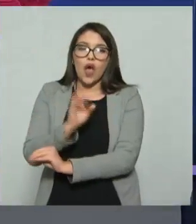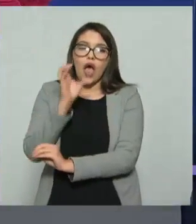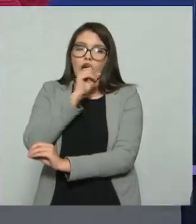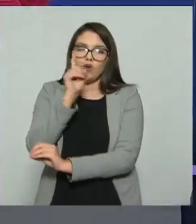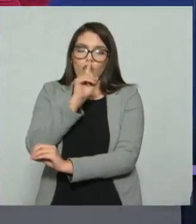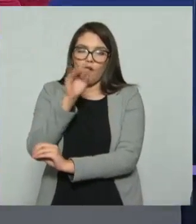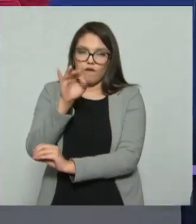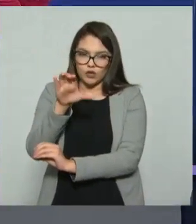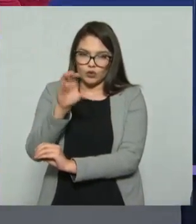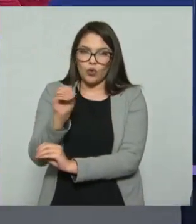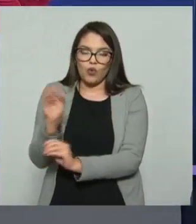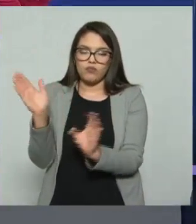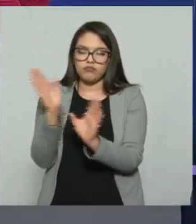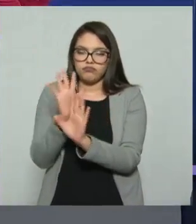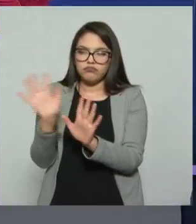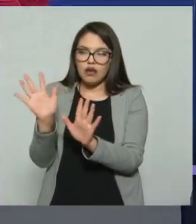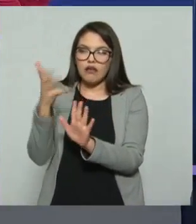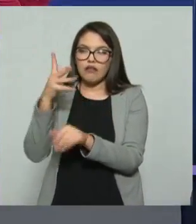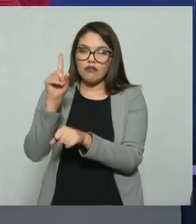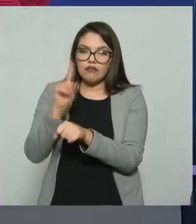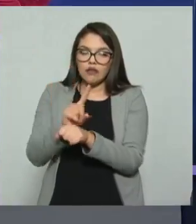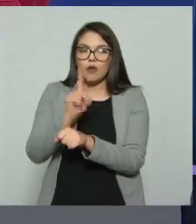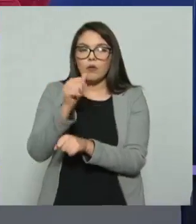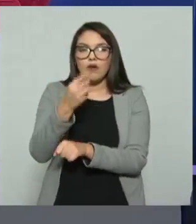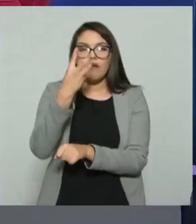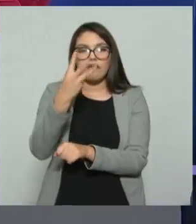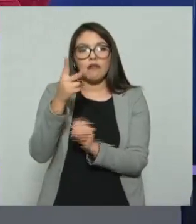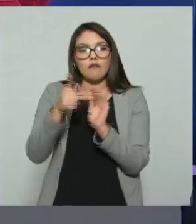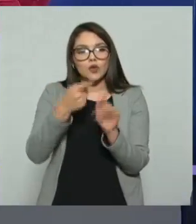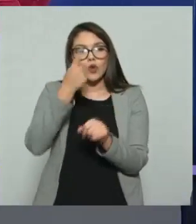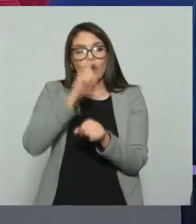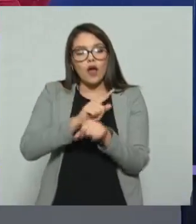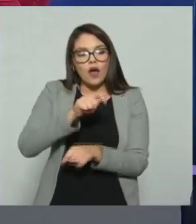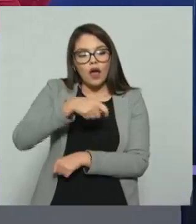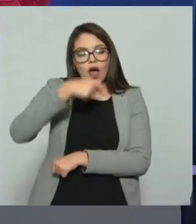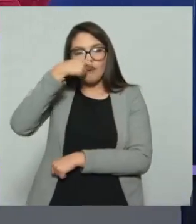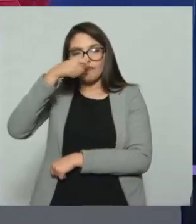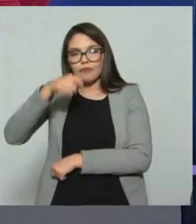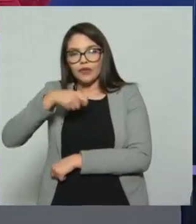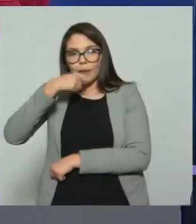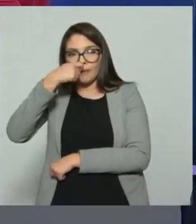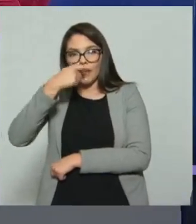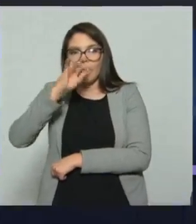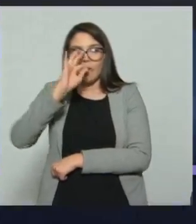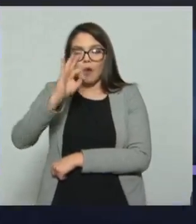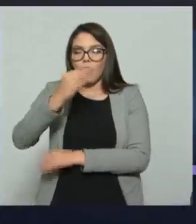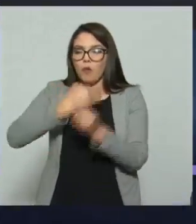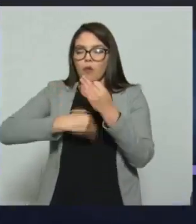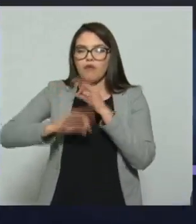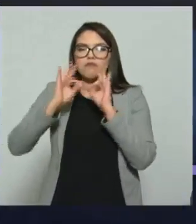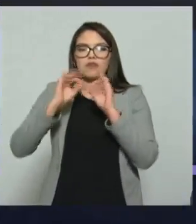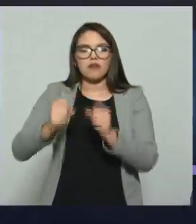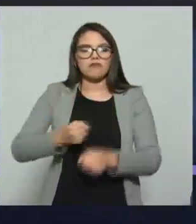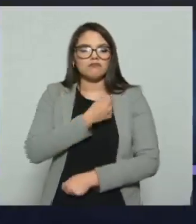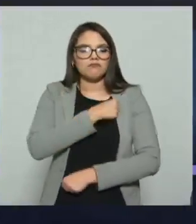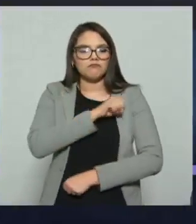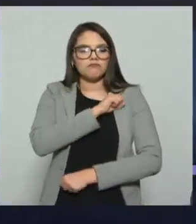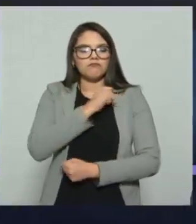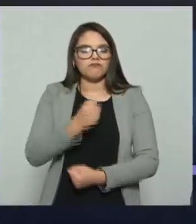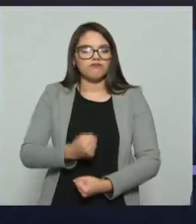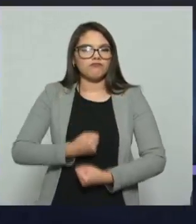una cucharadita 3 veces al día, todos los miembros de la familia o todos los compañeros de trabajo, y vamos a empezar a ver